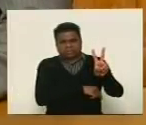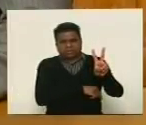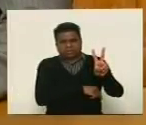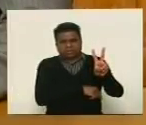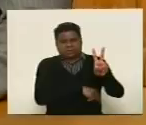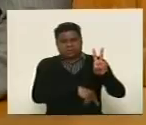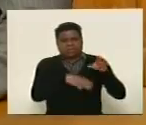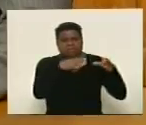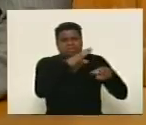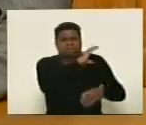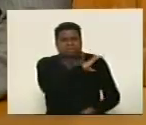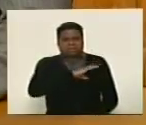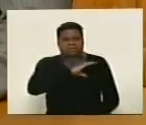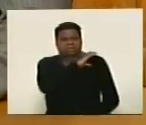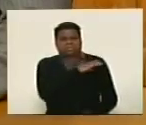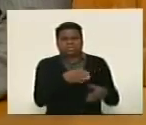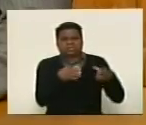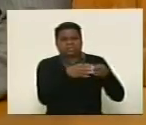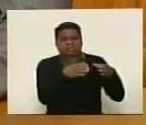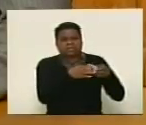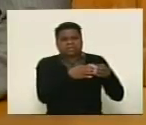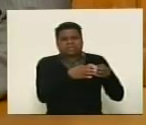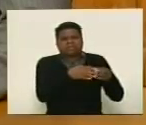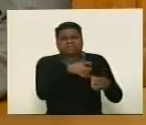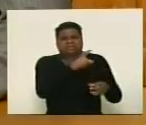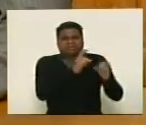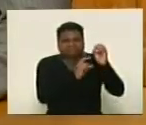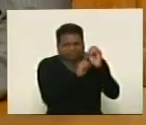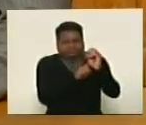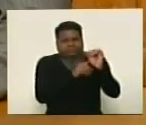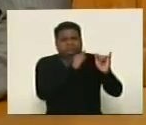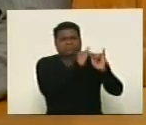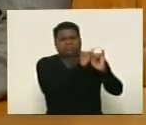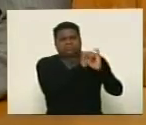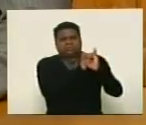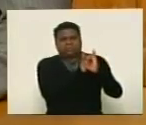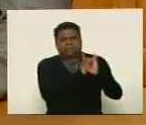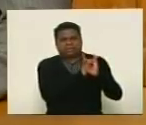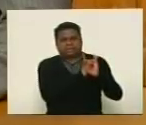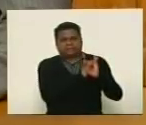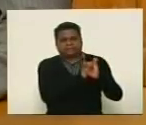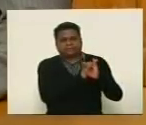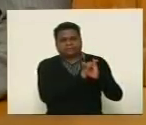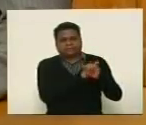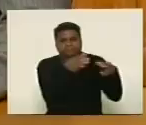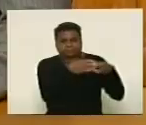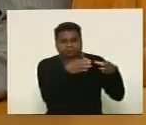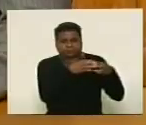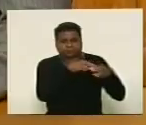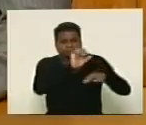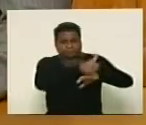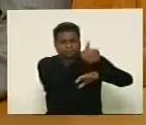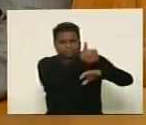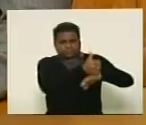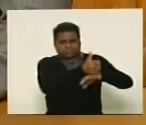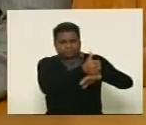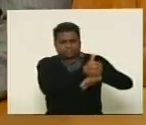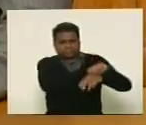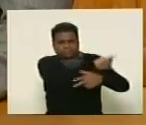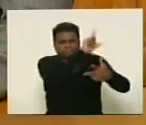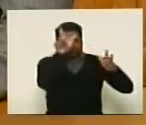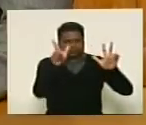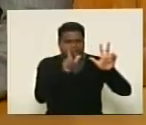del Petro, integrada por representantes de la Asamblea Nacional Constituyente y el Ejecutivo Nacional.